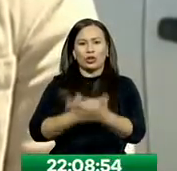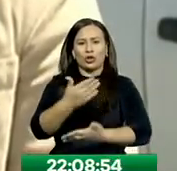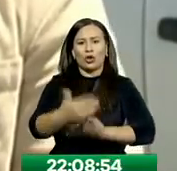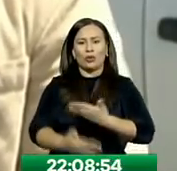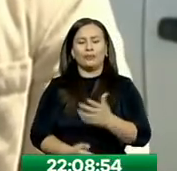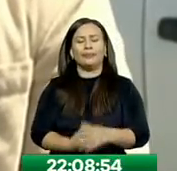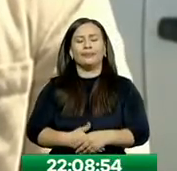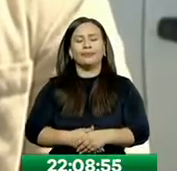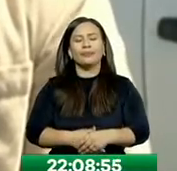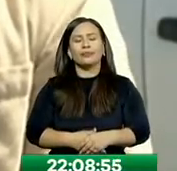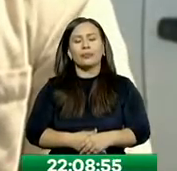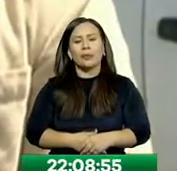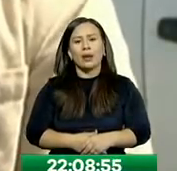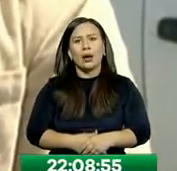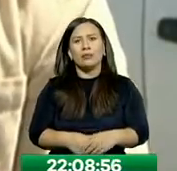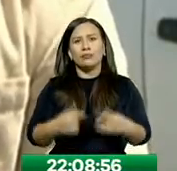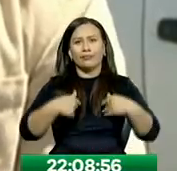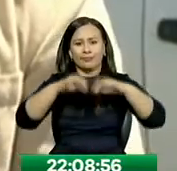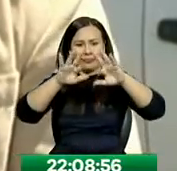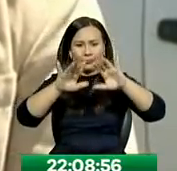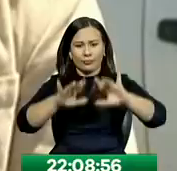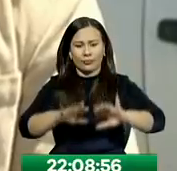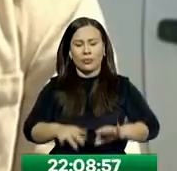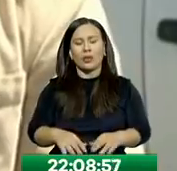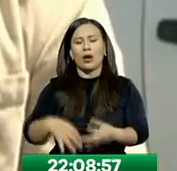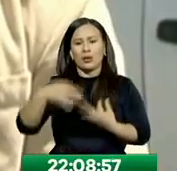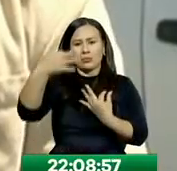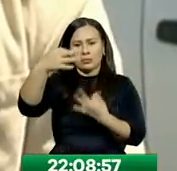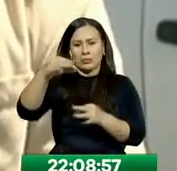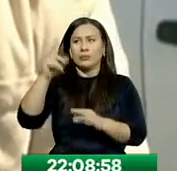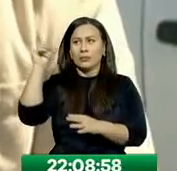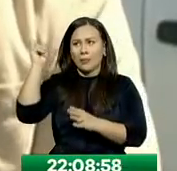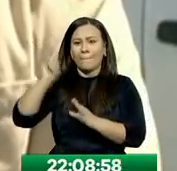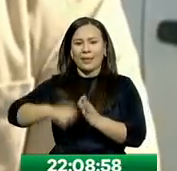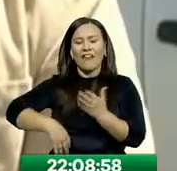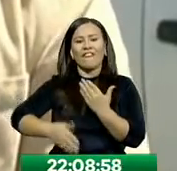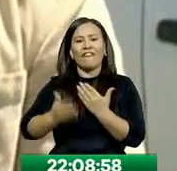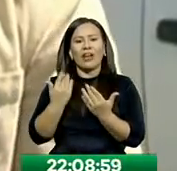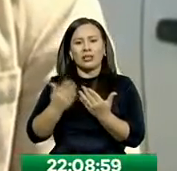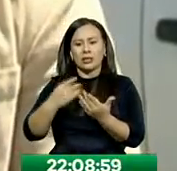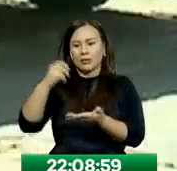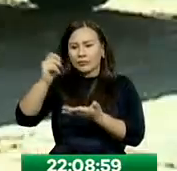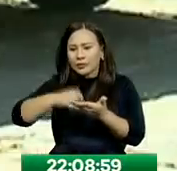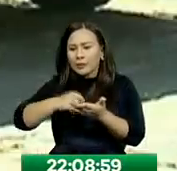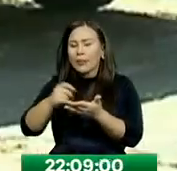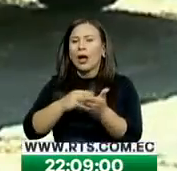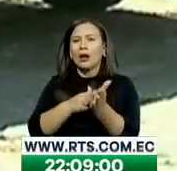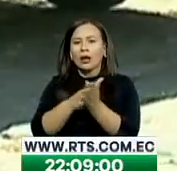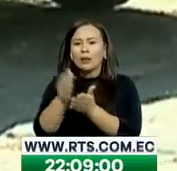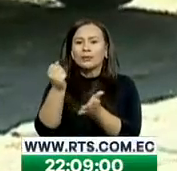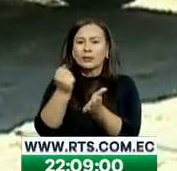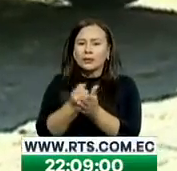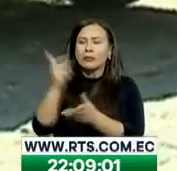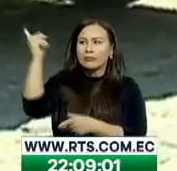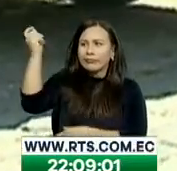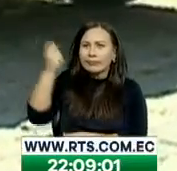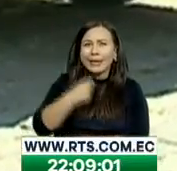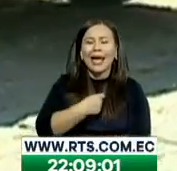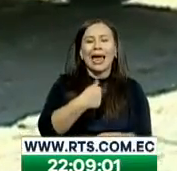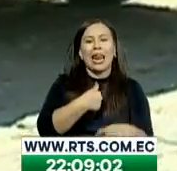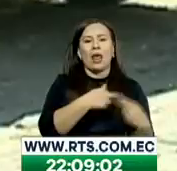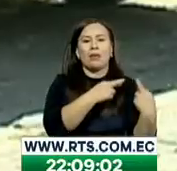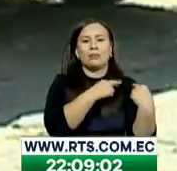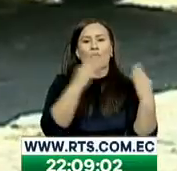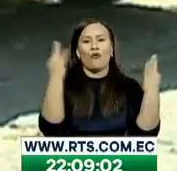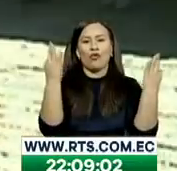enviado redacciones de documentos para que ellos puedan tener la facilidad de en venezuela' además la fundación que dirige han